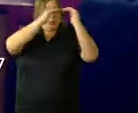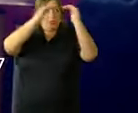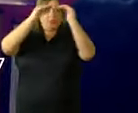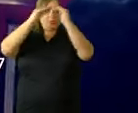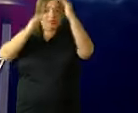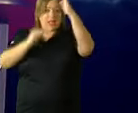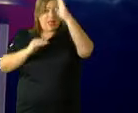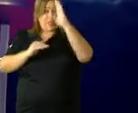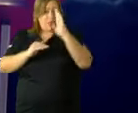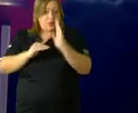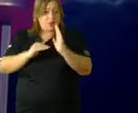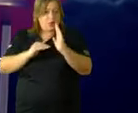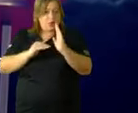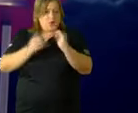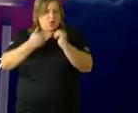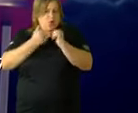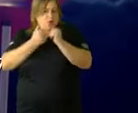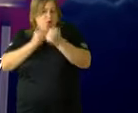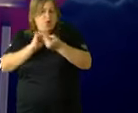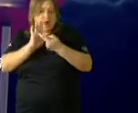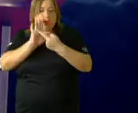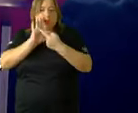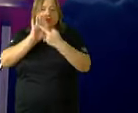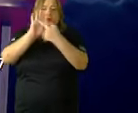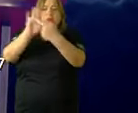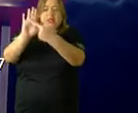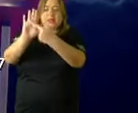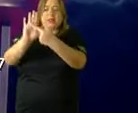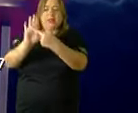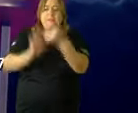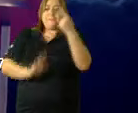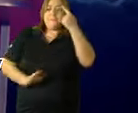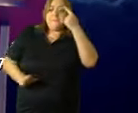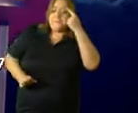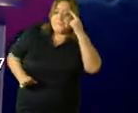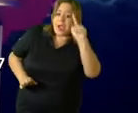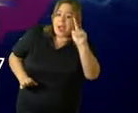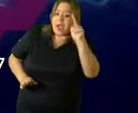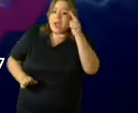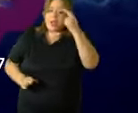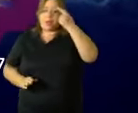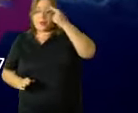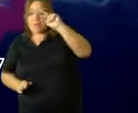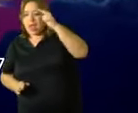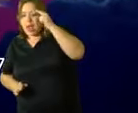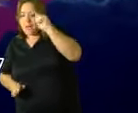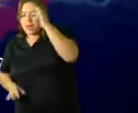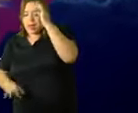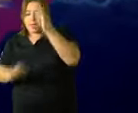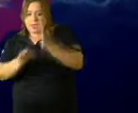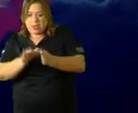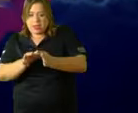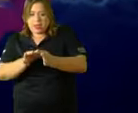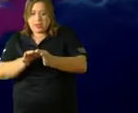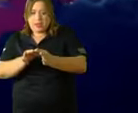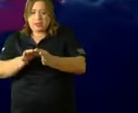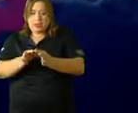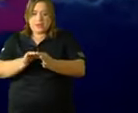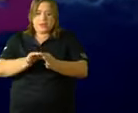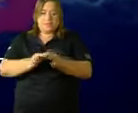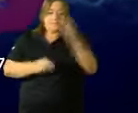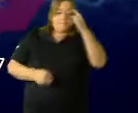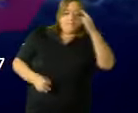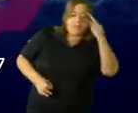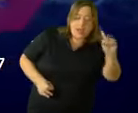se revela por fe y para fe. La justicia de Dios se revela por fe y para